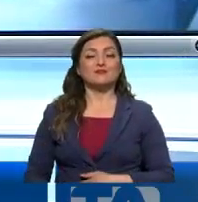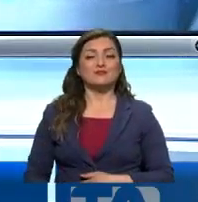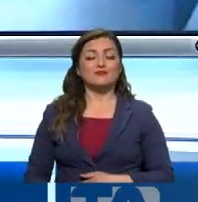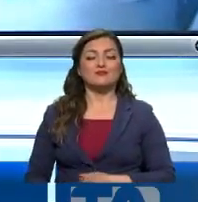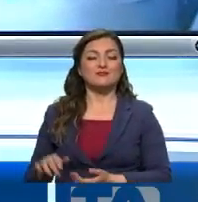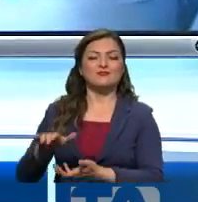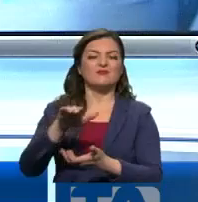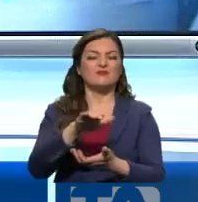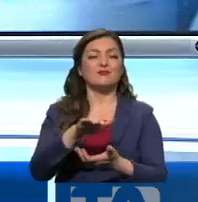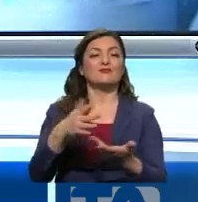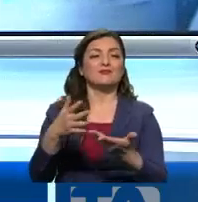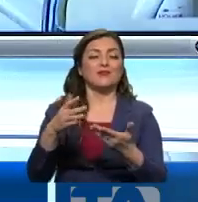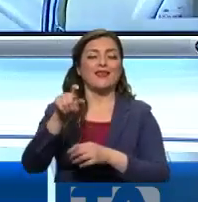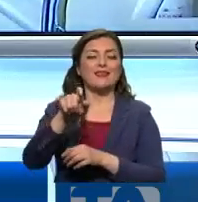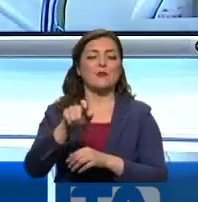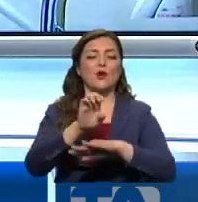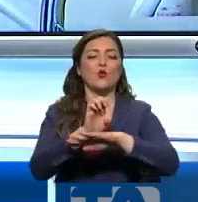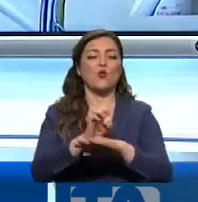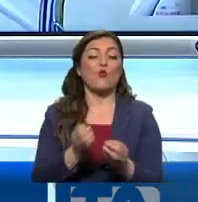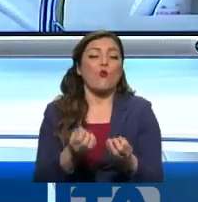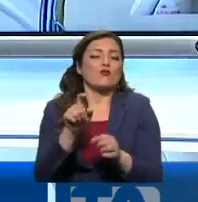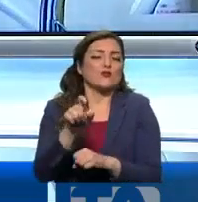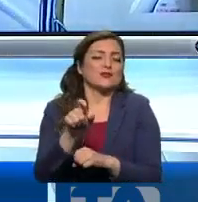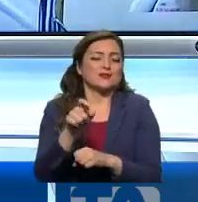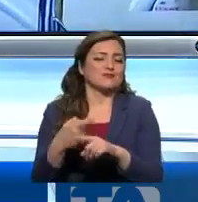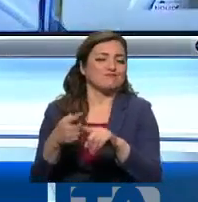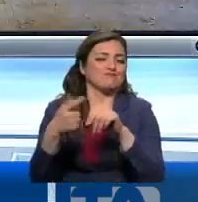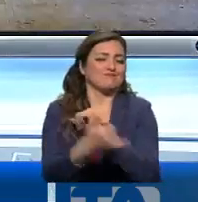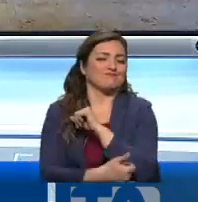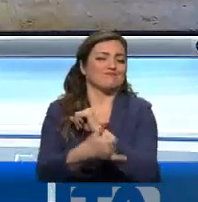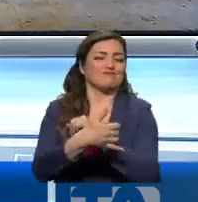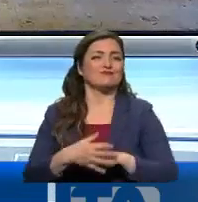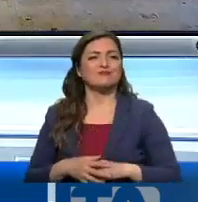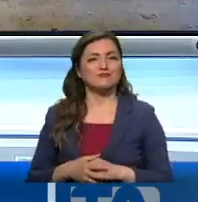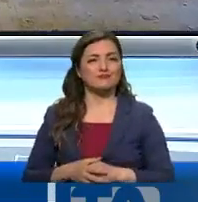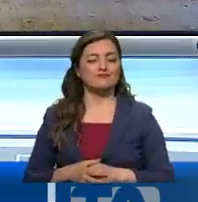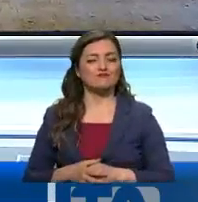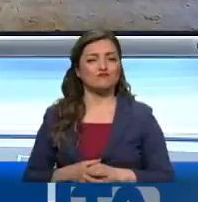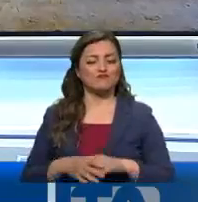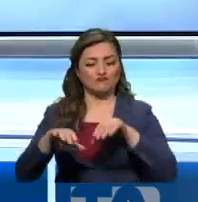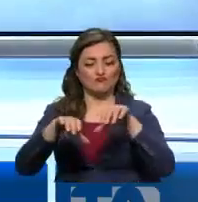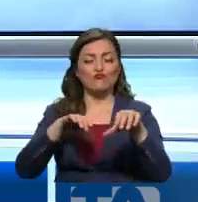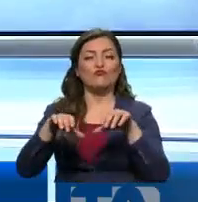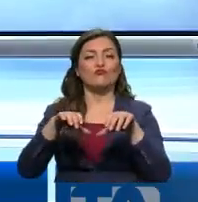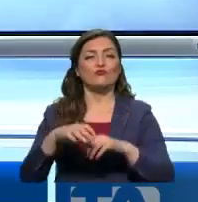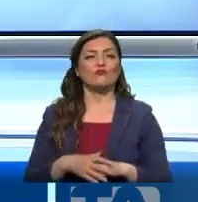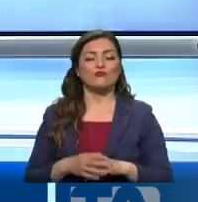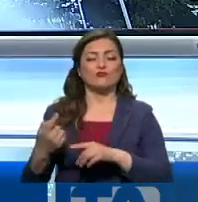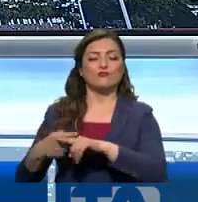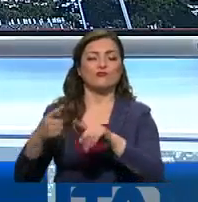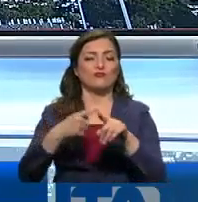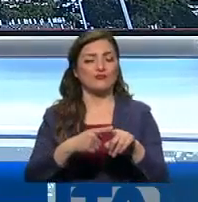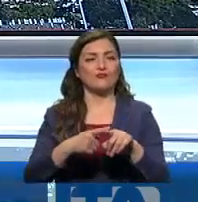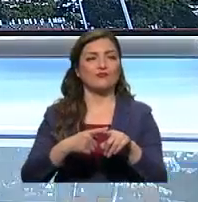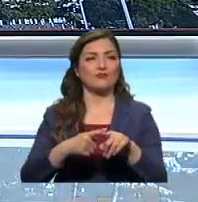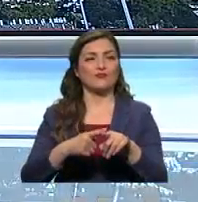se realizará sobre la base de las necesidades epidemiológicas de los diferentes países de la región y a la coordinación de acciones de los diferentes